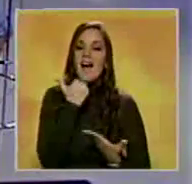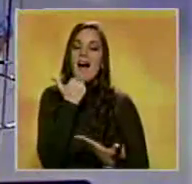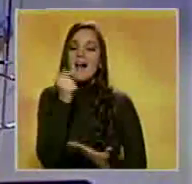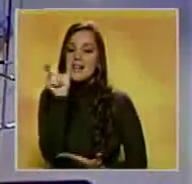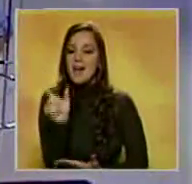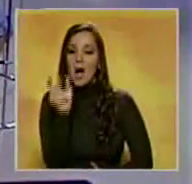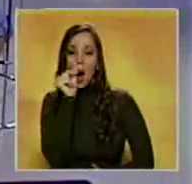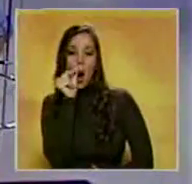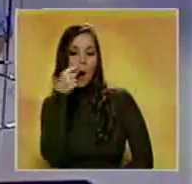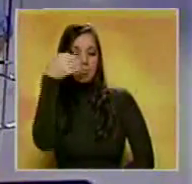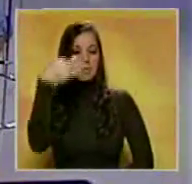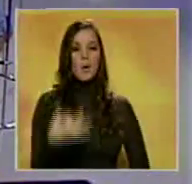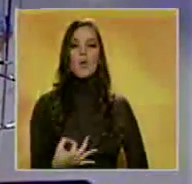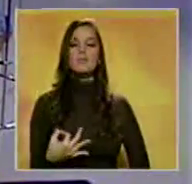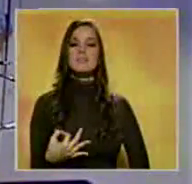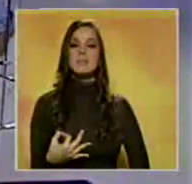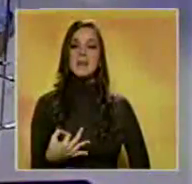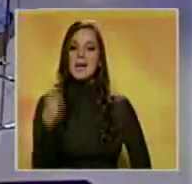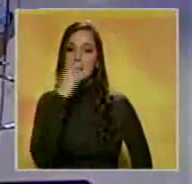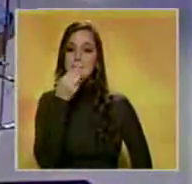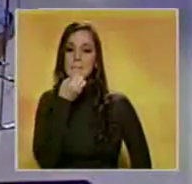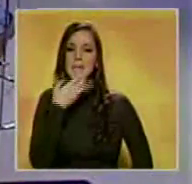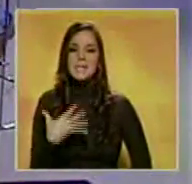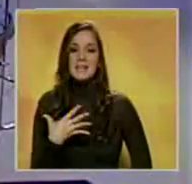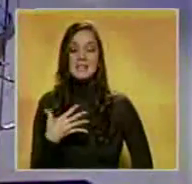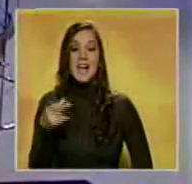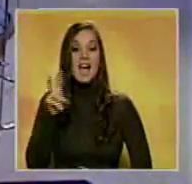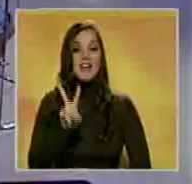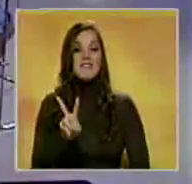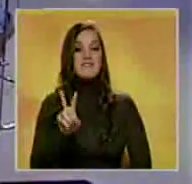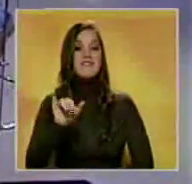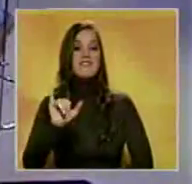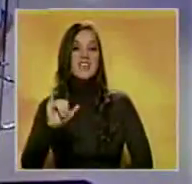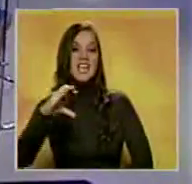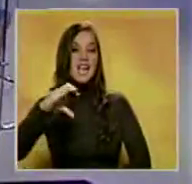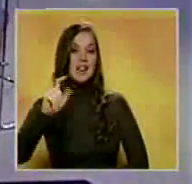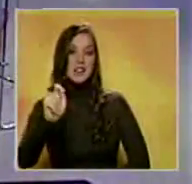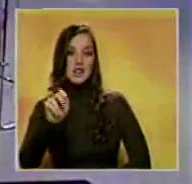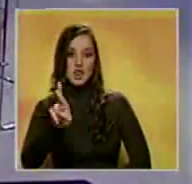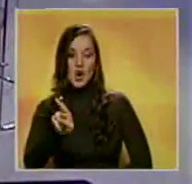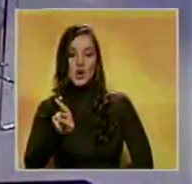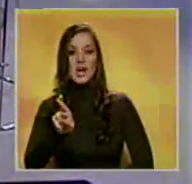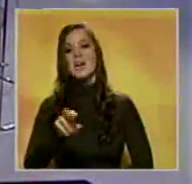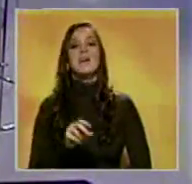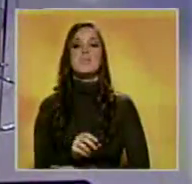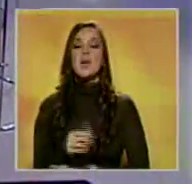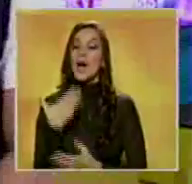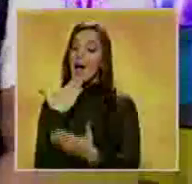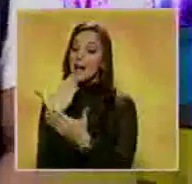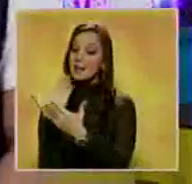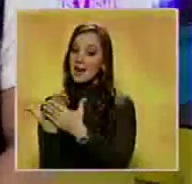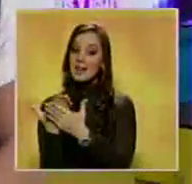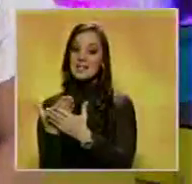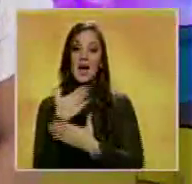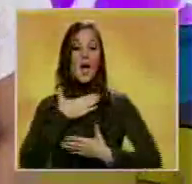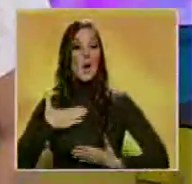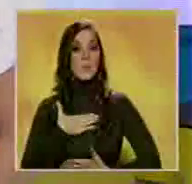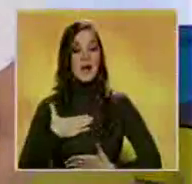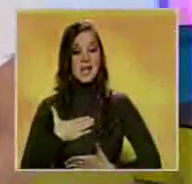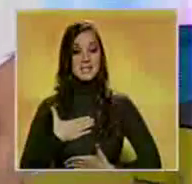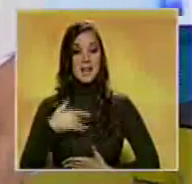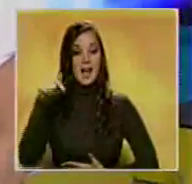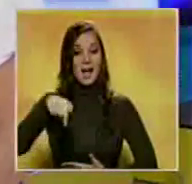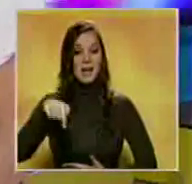un galán. Belleza. Me encanta tenerte aquí. Víctor Drija, bienvenido gracias. A tu casa. Muchísimas gracias. Bueno, un placer estar aquí. Saludos a todos los que